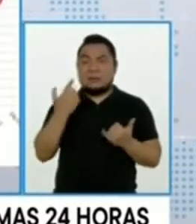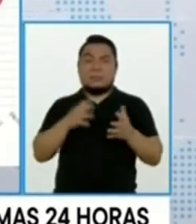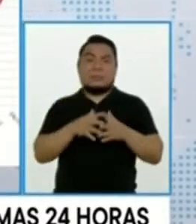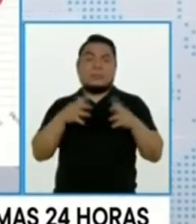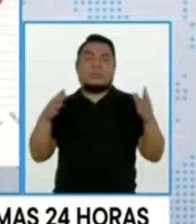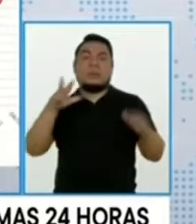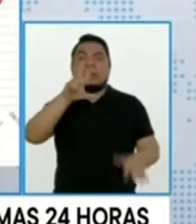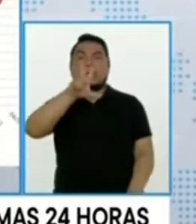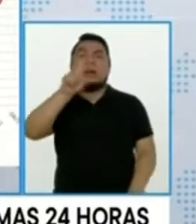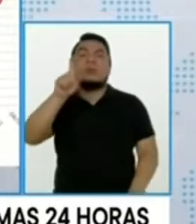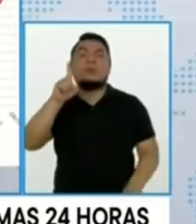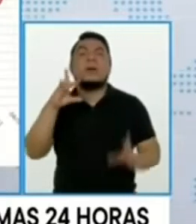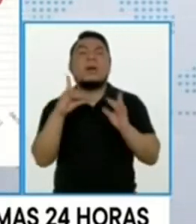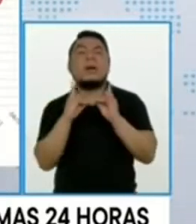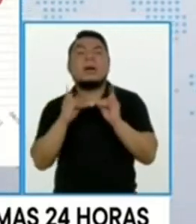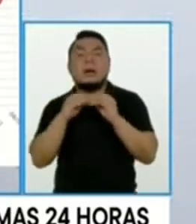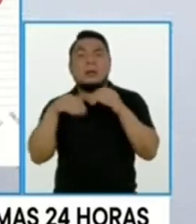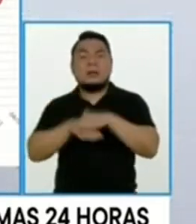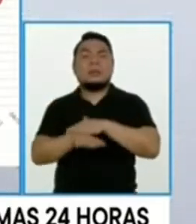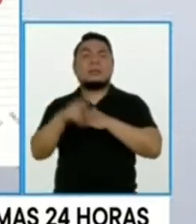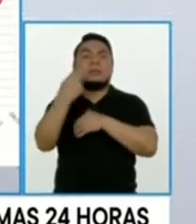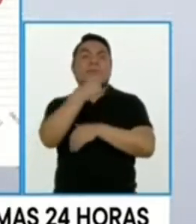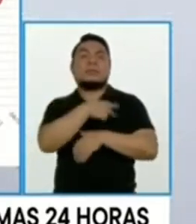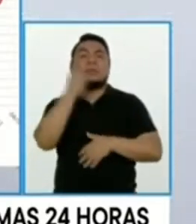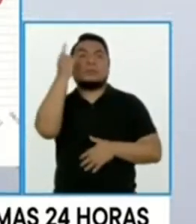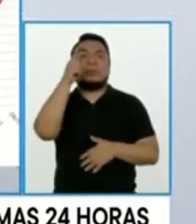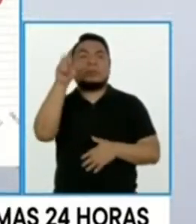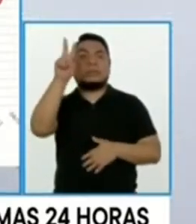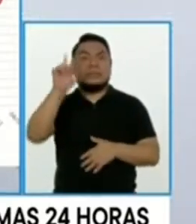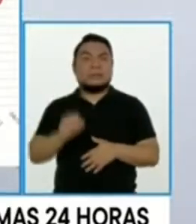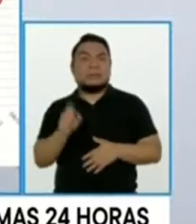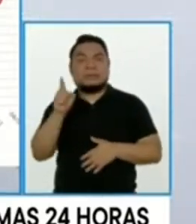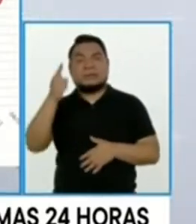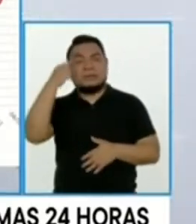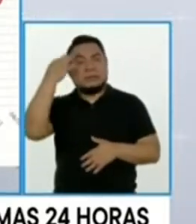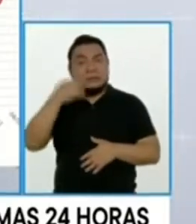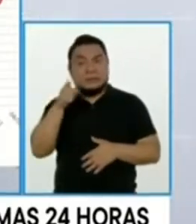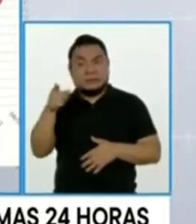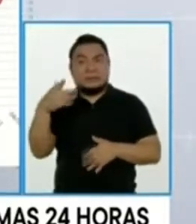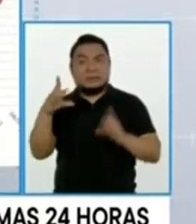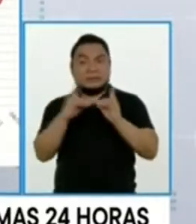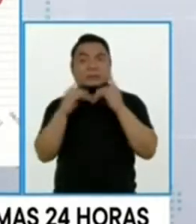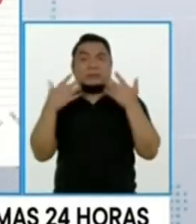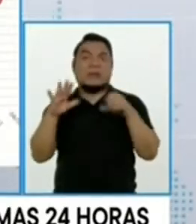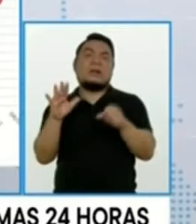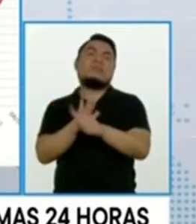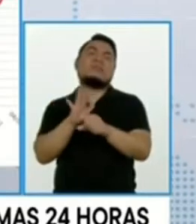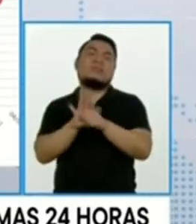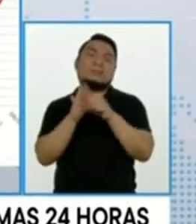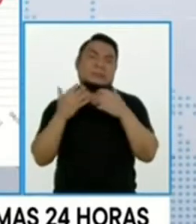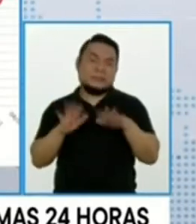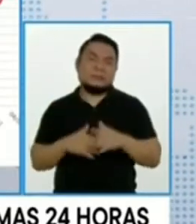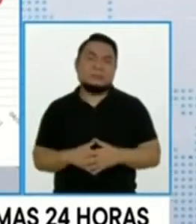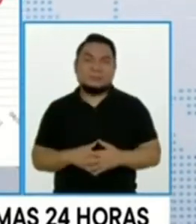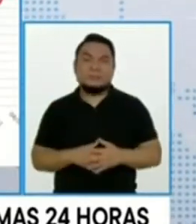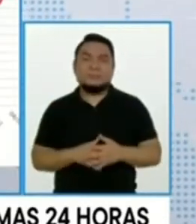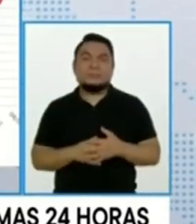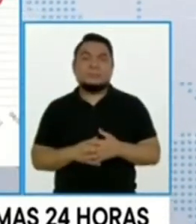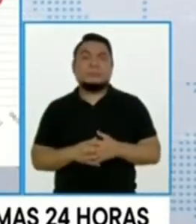incrementado 31 camas, Rodrigo, en el Hospital de Emergencias de Villa El Salvador, con la certeza de que esas ya están ocupadas, en todo